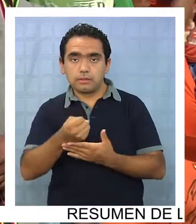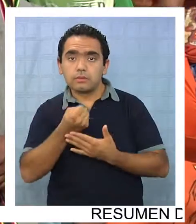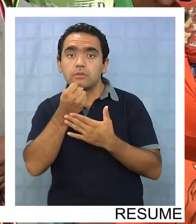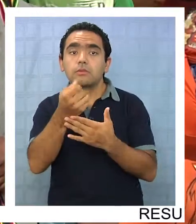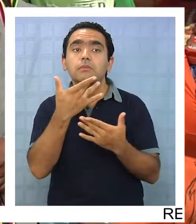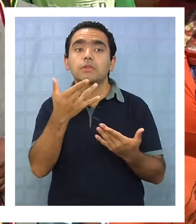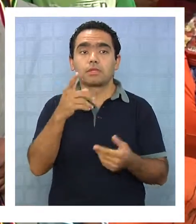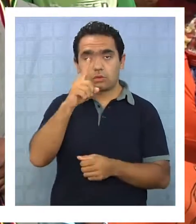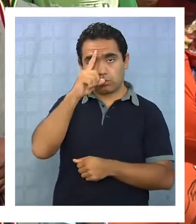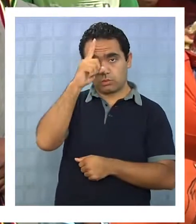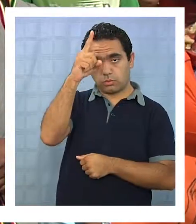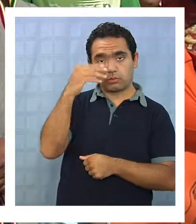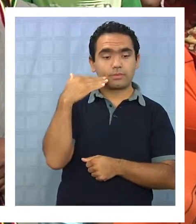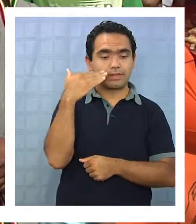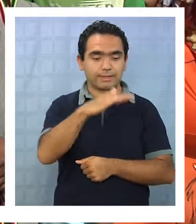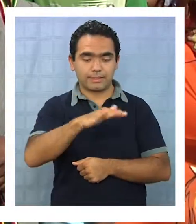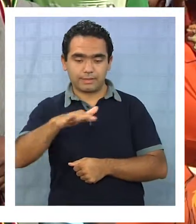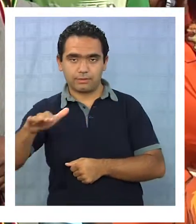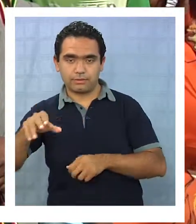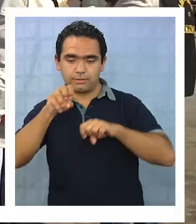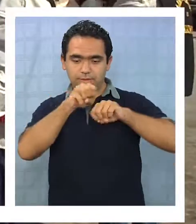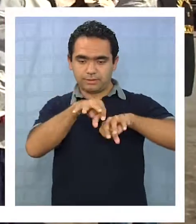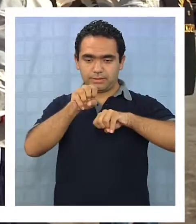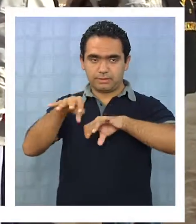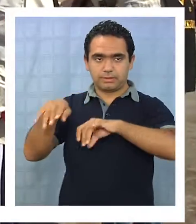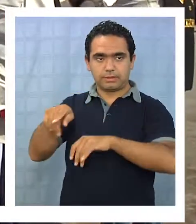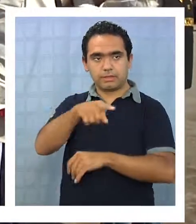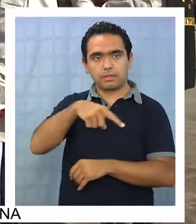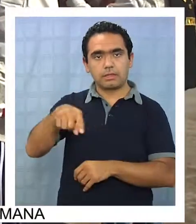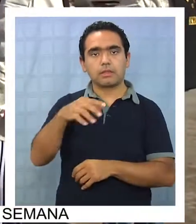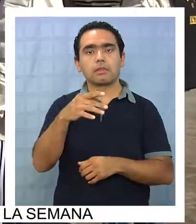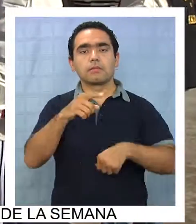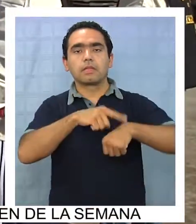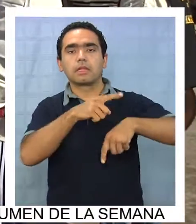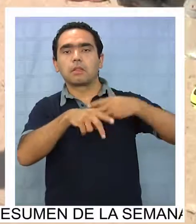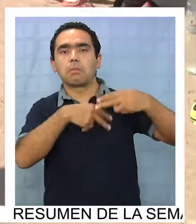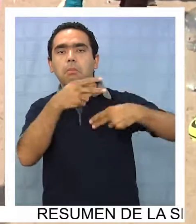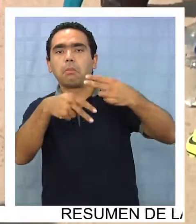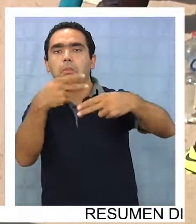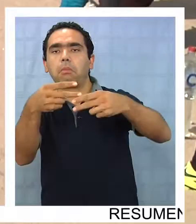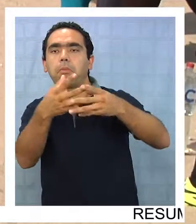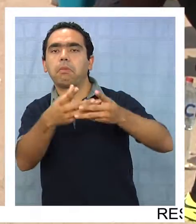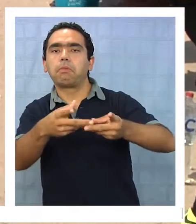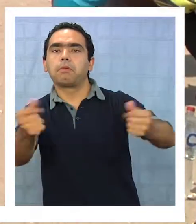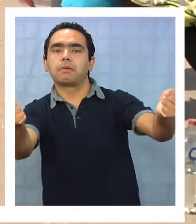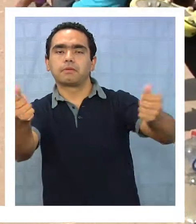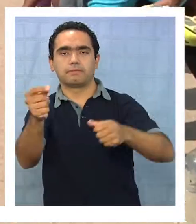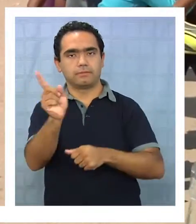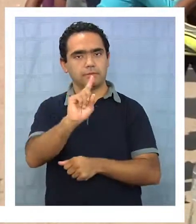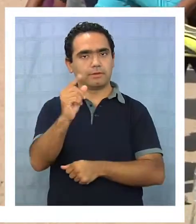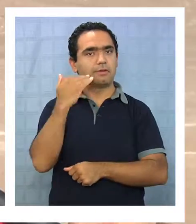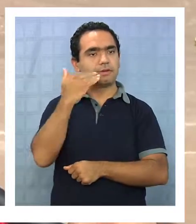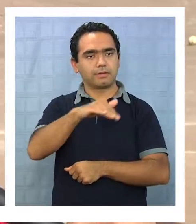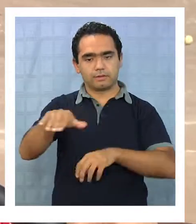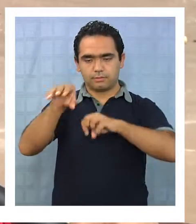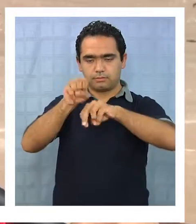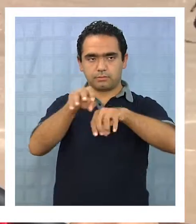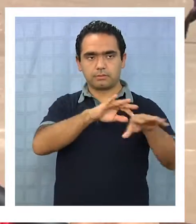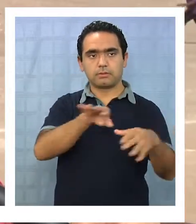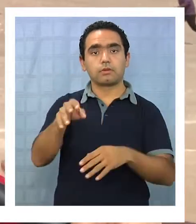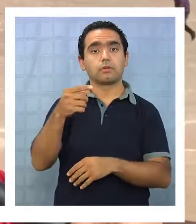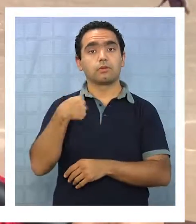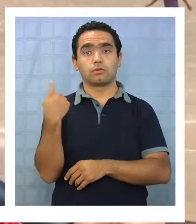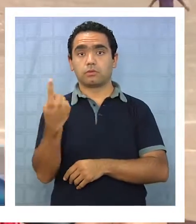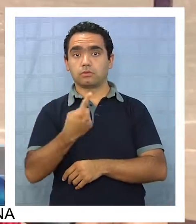las tradiciones a los más pequeños, para que éstas no se pierdan con el paso del tiempo. Nosotros aprendimos de nuestros padres,